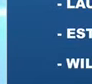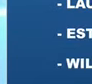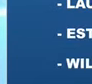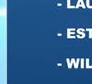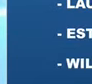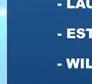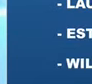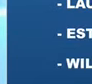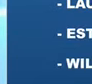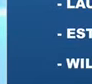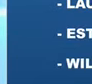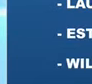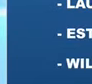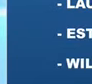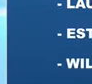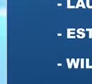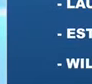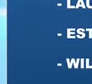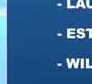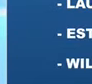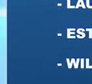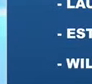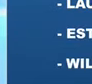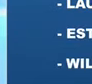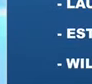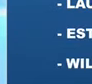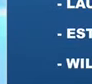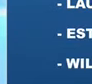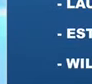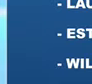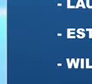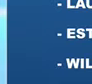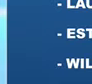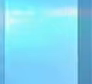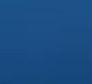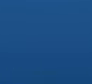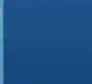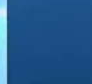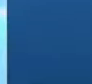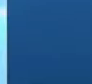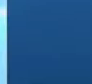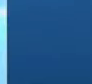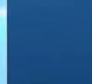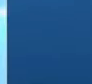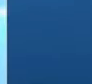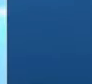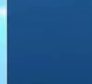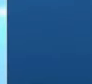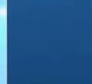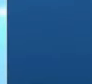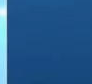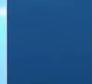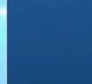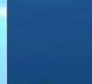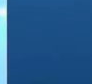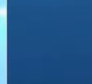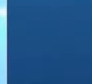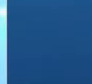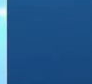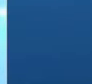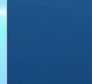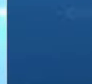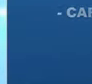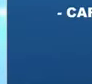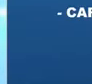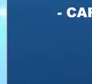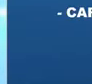Tapia Lauro Sánchez Esteban Coronel y willer Choice del tribunal de garantías penales especializado